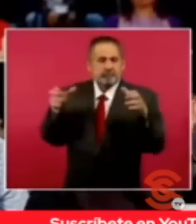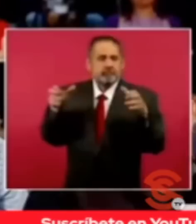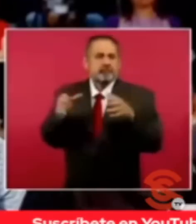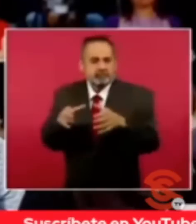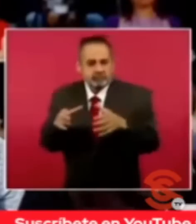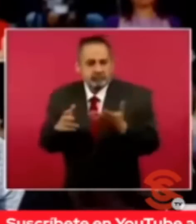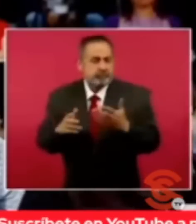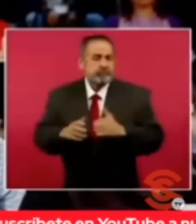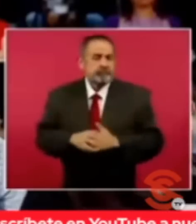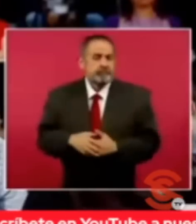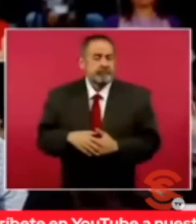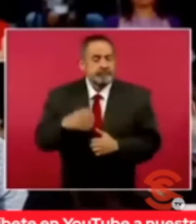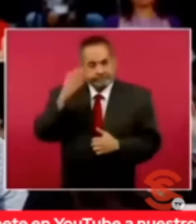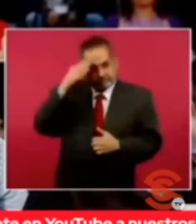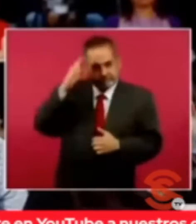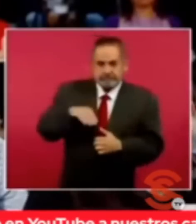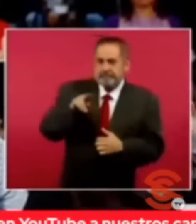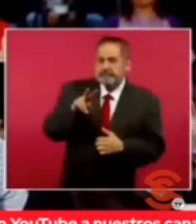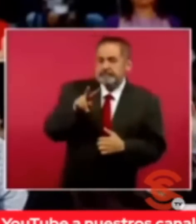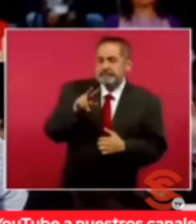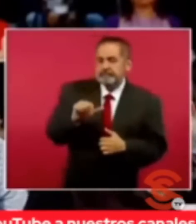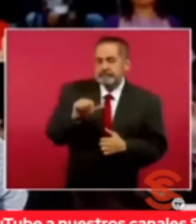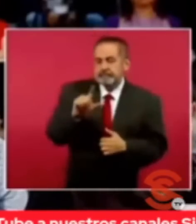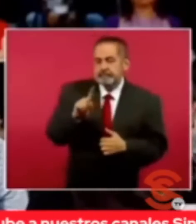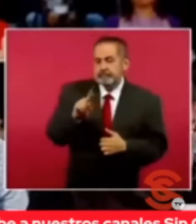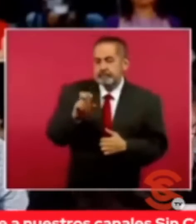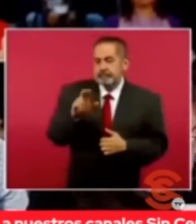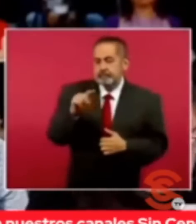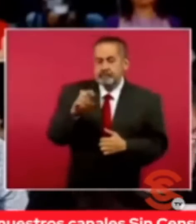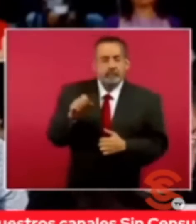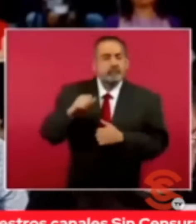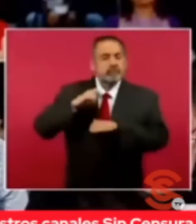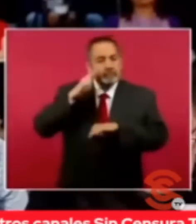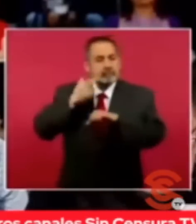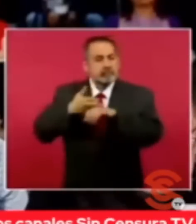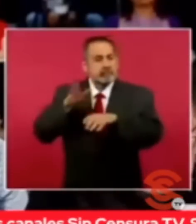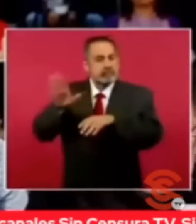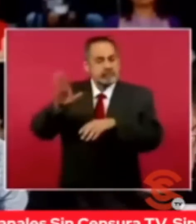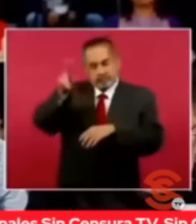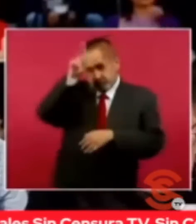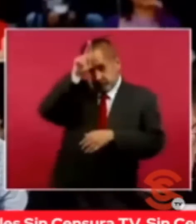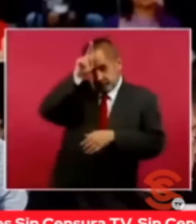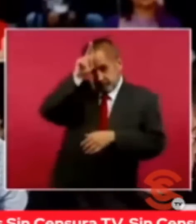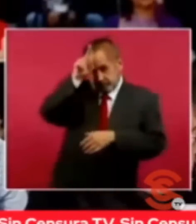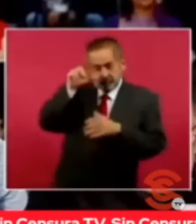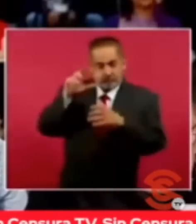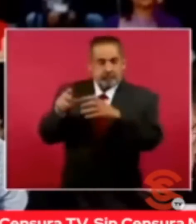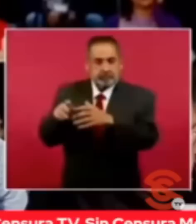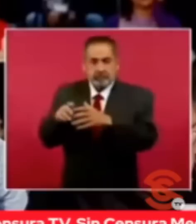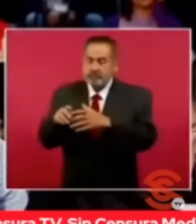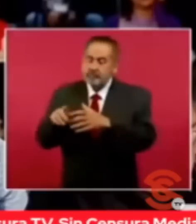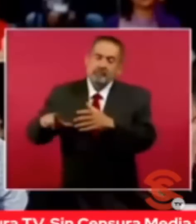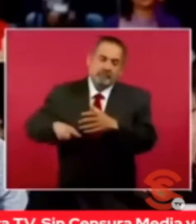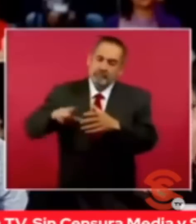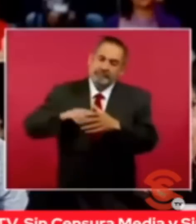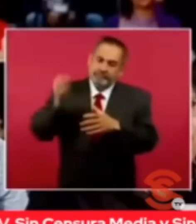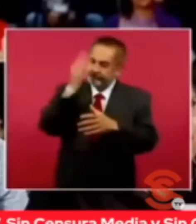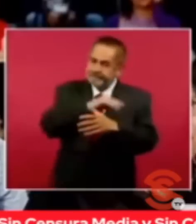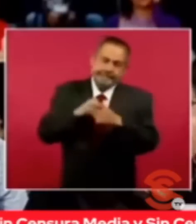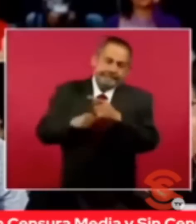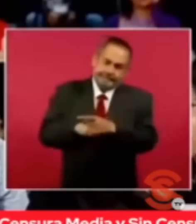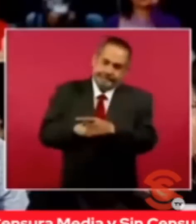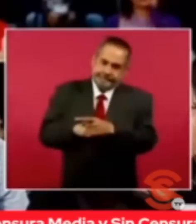La señora Boluarte, que encabeza un gobierno precisamente espurio,